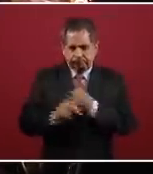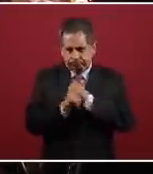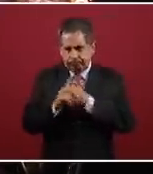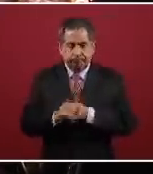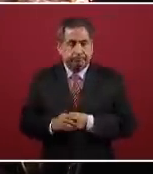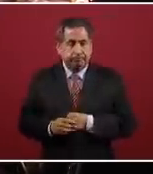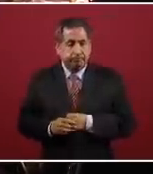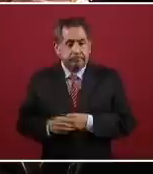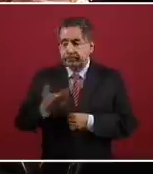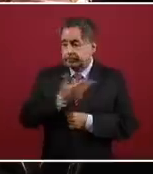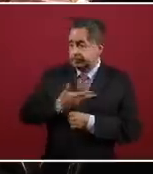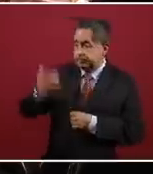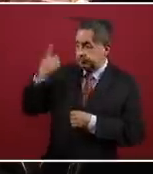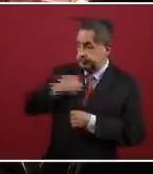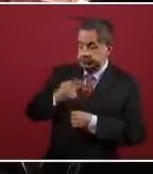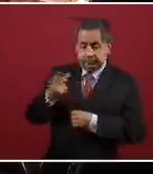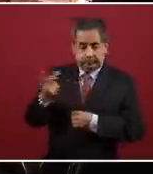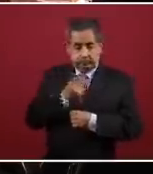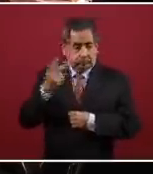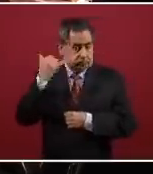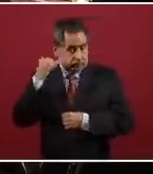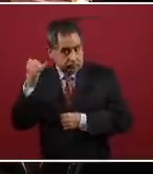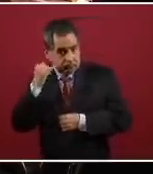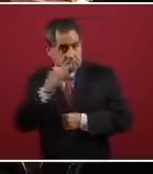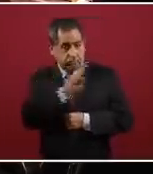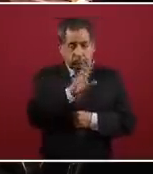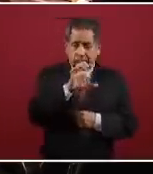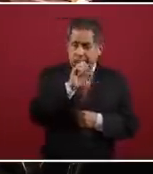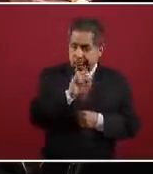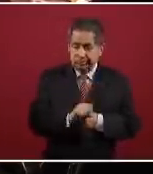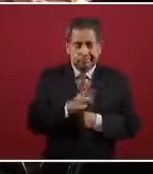nos ha dado instrucciones de resolver el problema de generación.